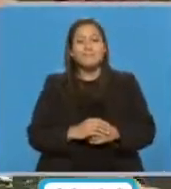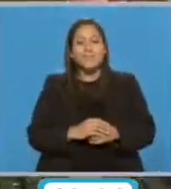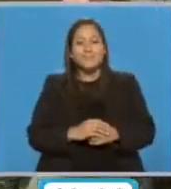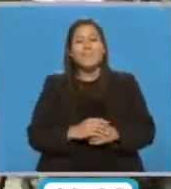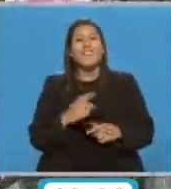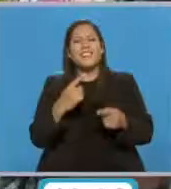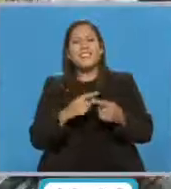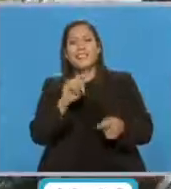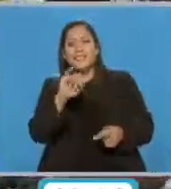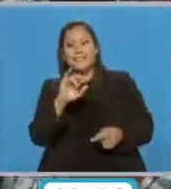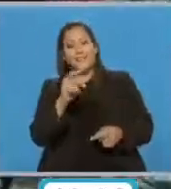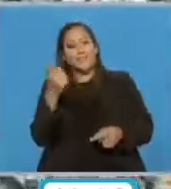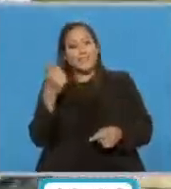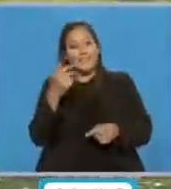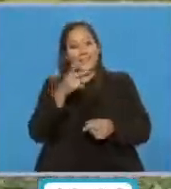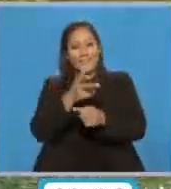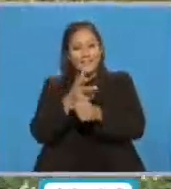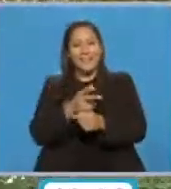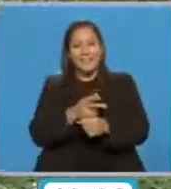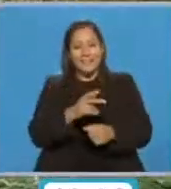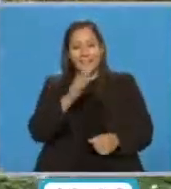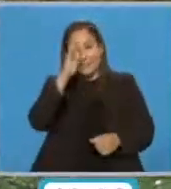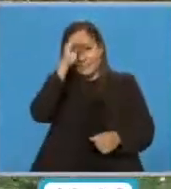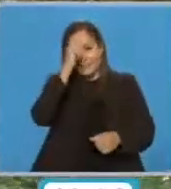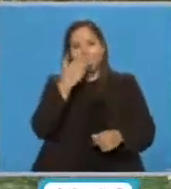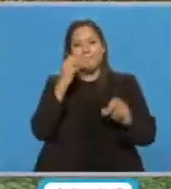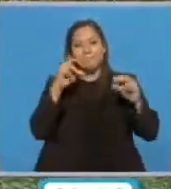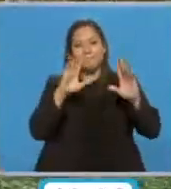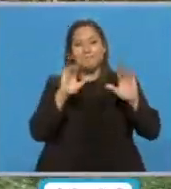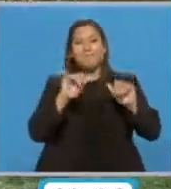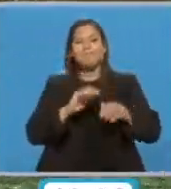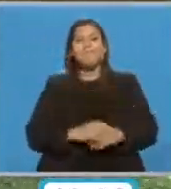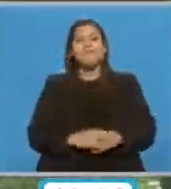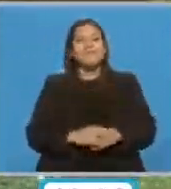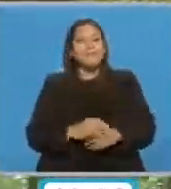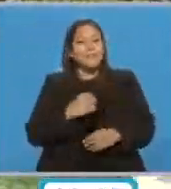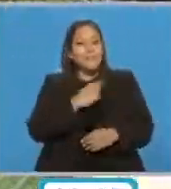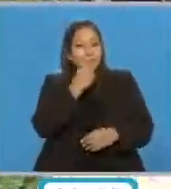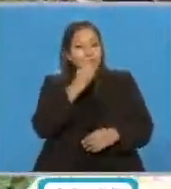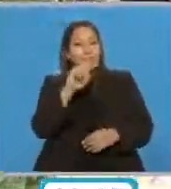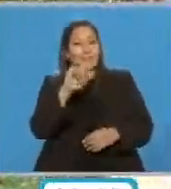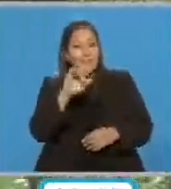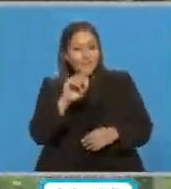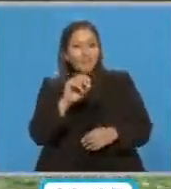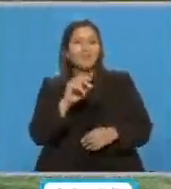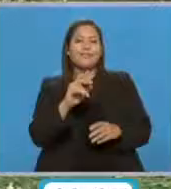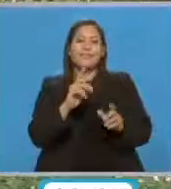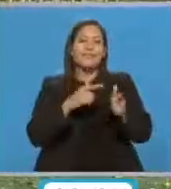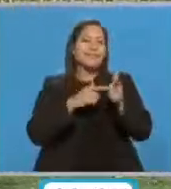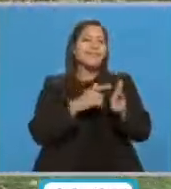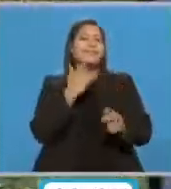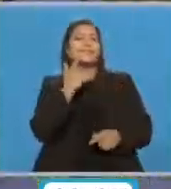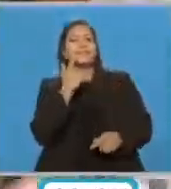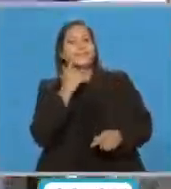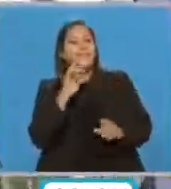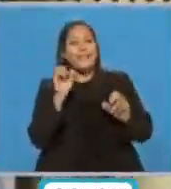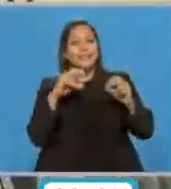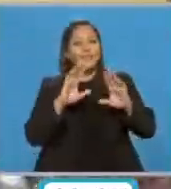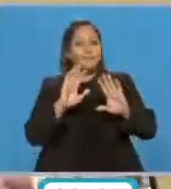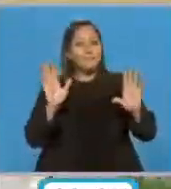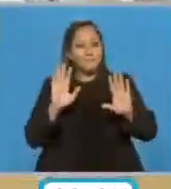tío Alberto. Sí. Órale, ahí nos estamos viendo. Le digo, tío Alberto, vamos a seguir ya, ahí nos